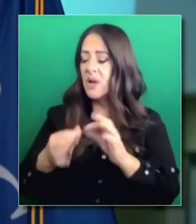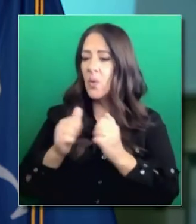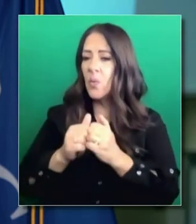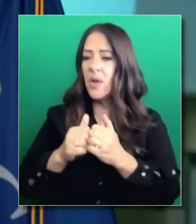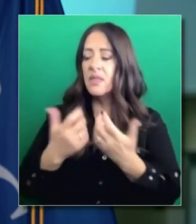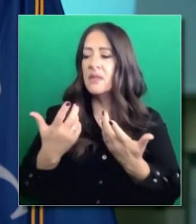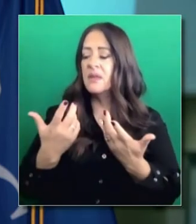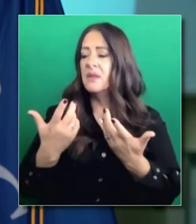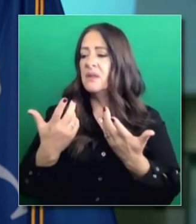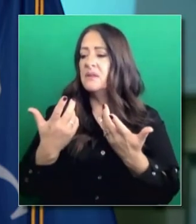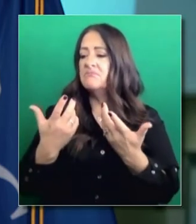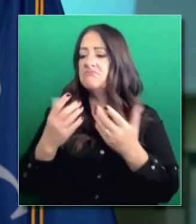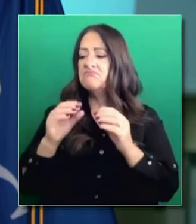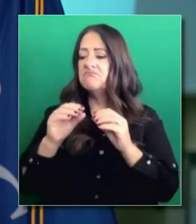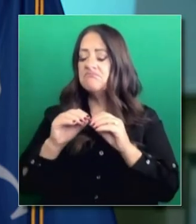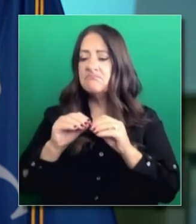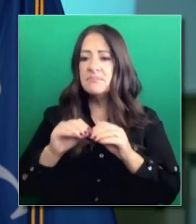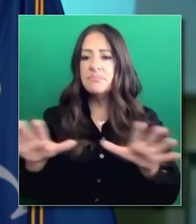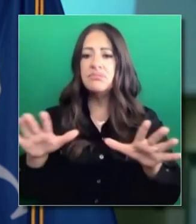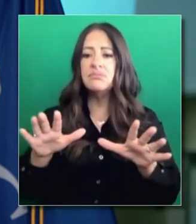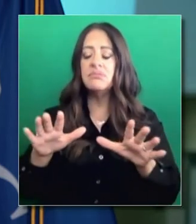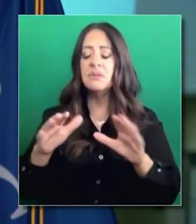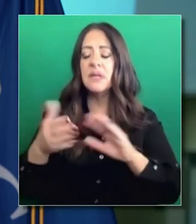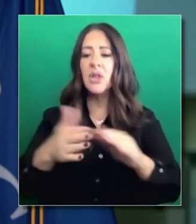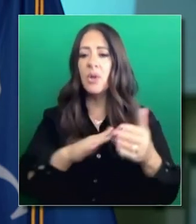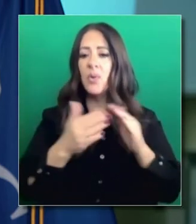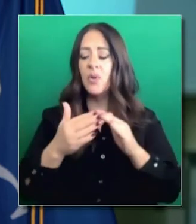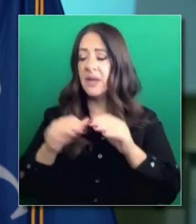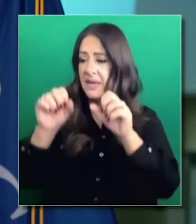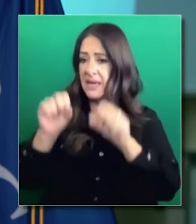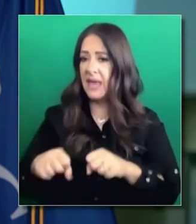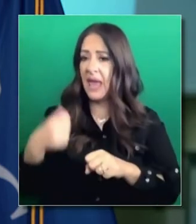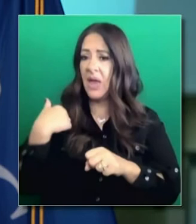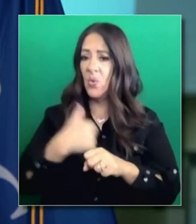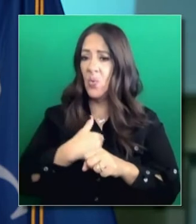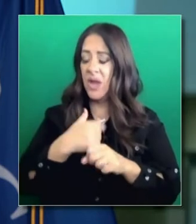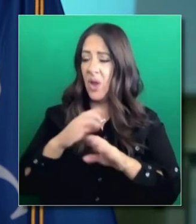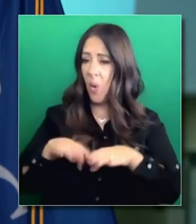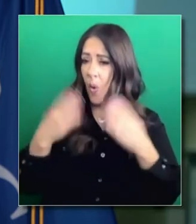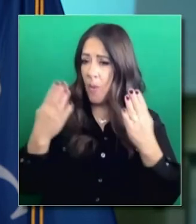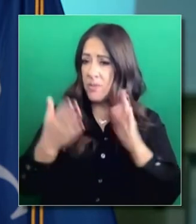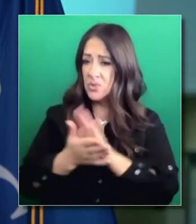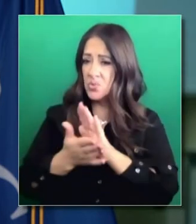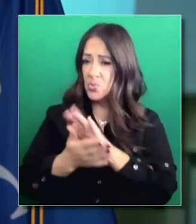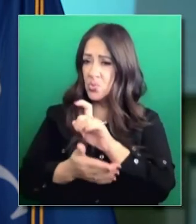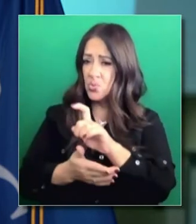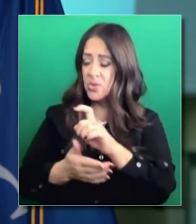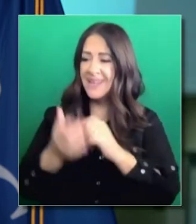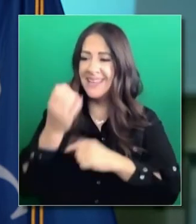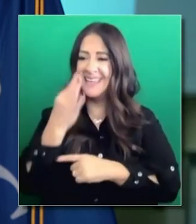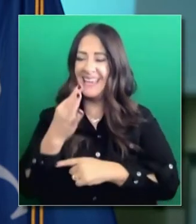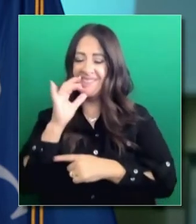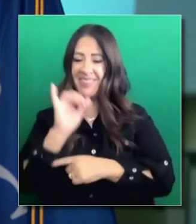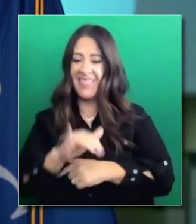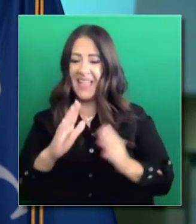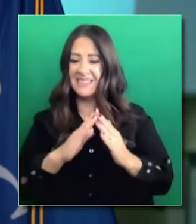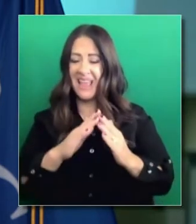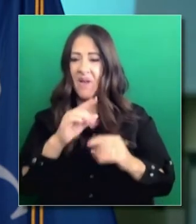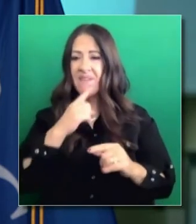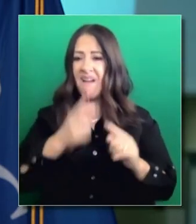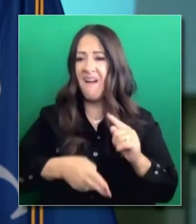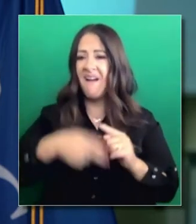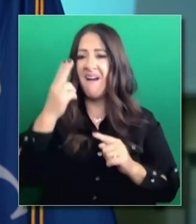la propagación en comunidades. ¿Podemos reabrir sin riesgo una escuela donde hay